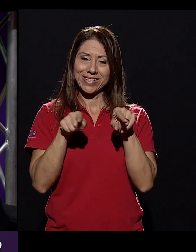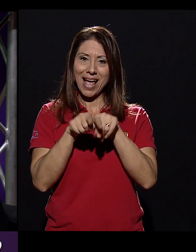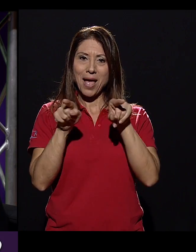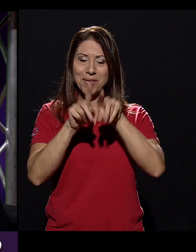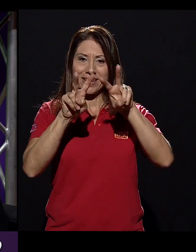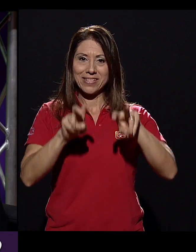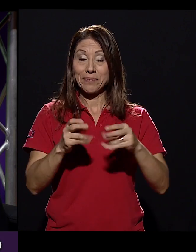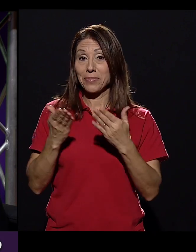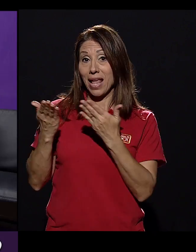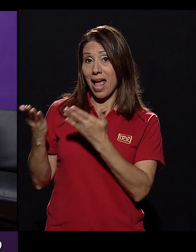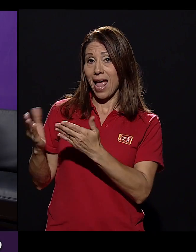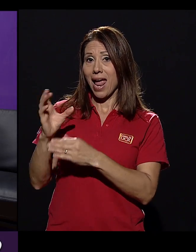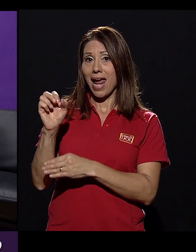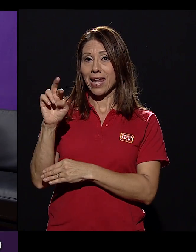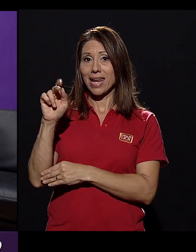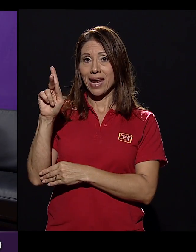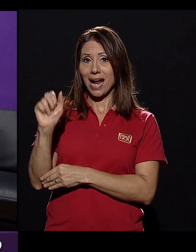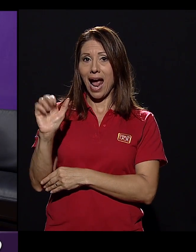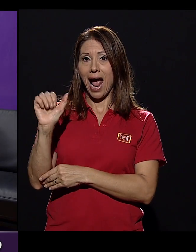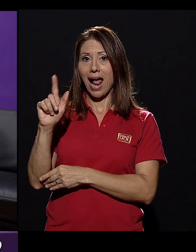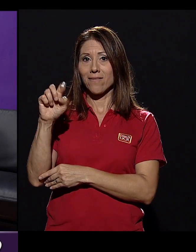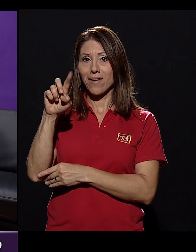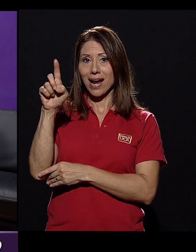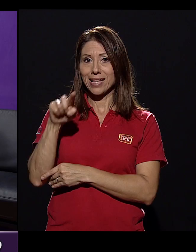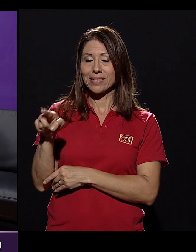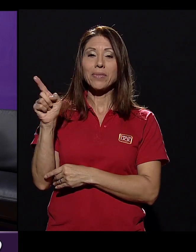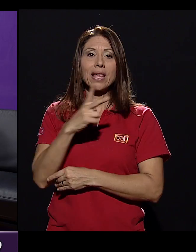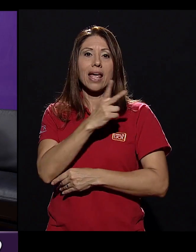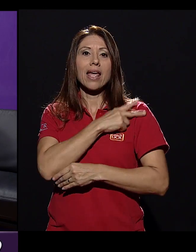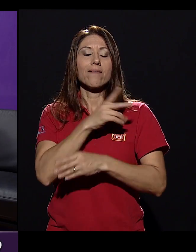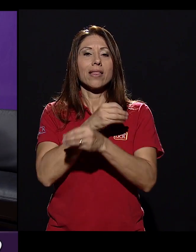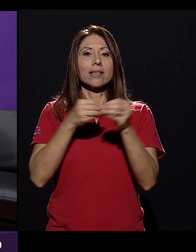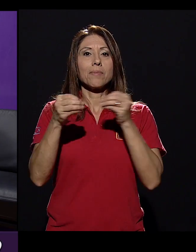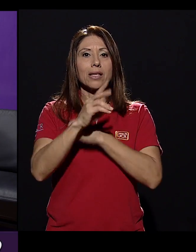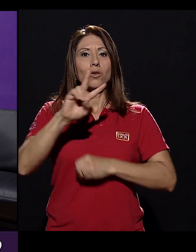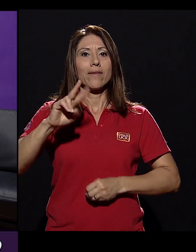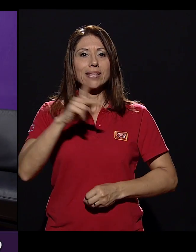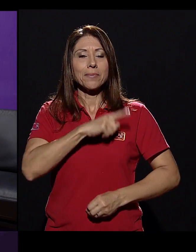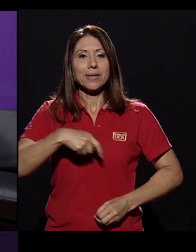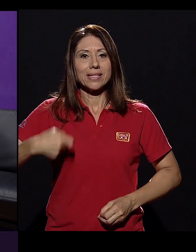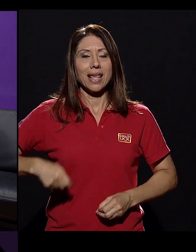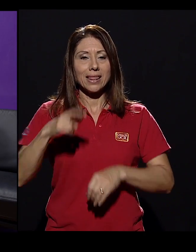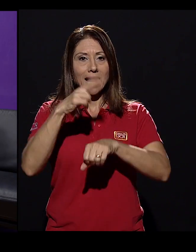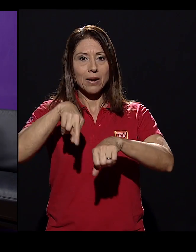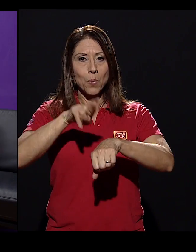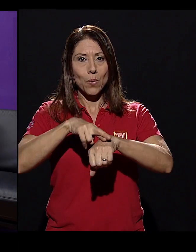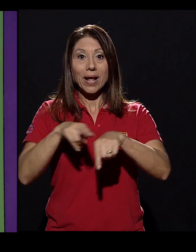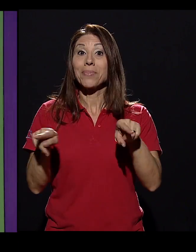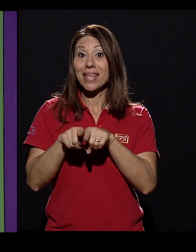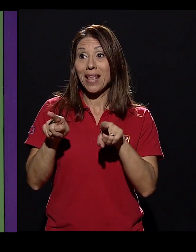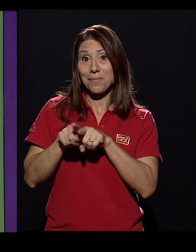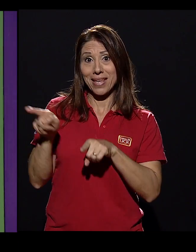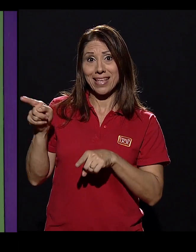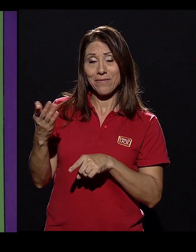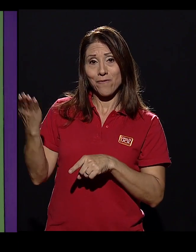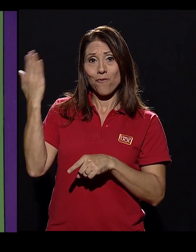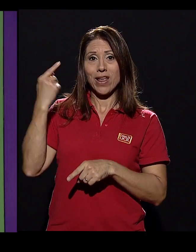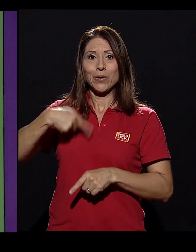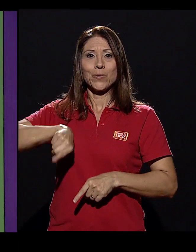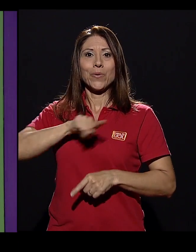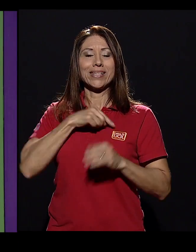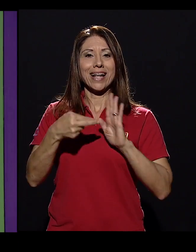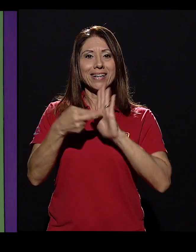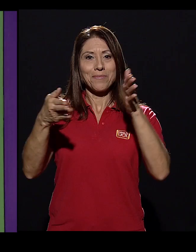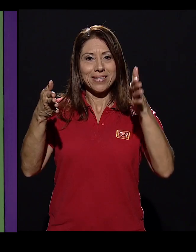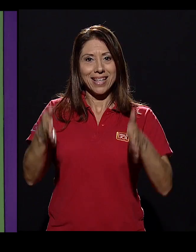revisar estos espacios. Nos acompaña hoy Erika Álvarez, ella es jefa del despacho de la Vicepresidenta de la República y también fue nuestra